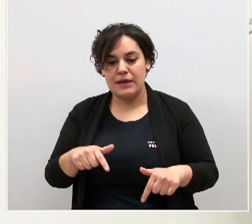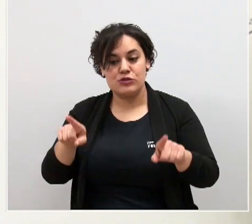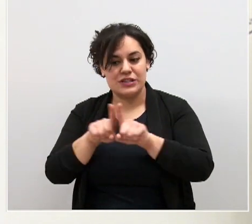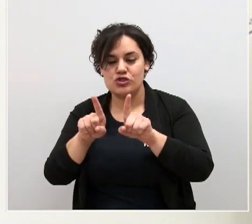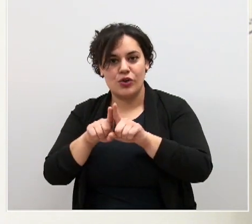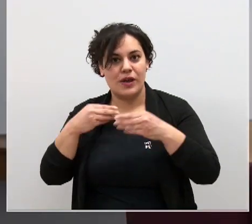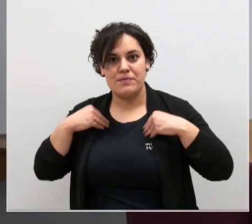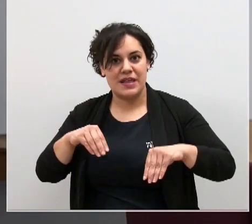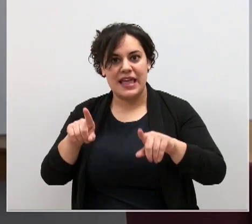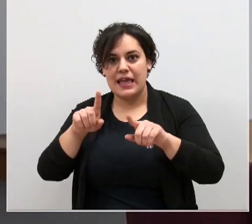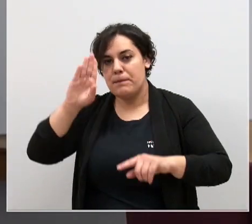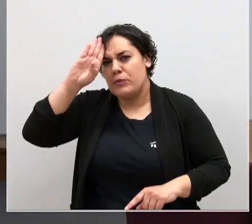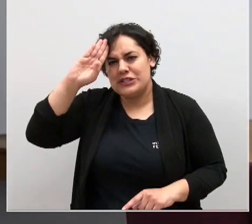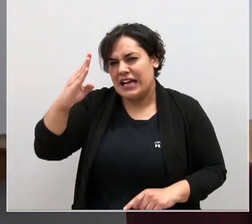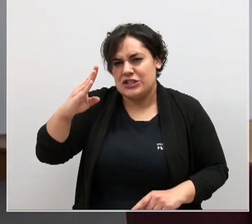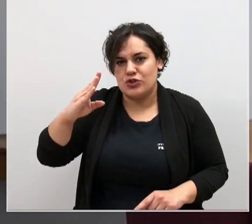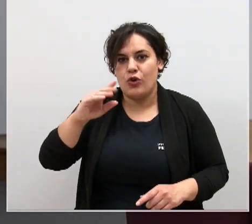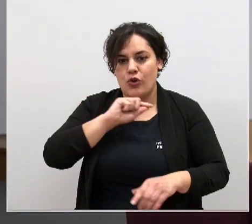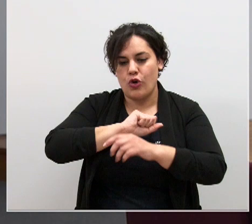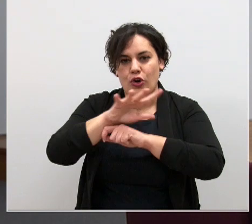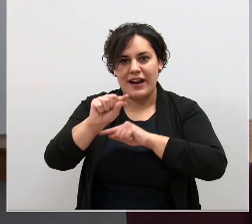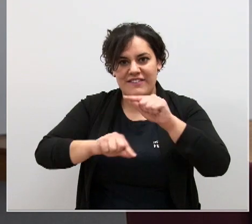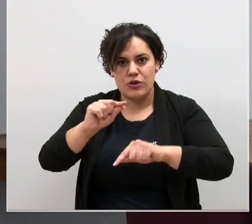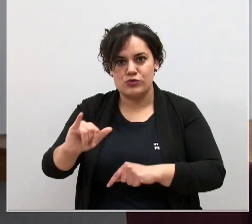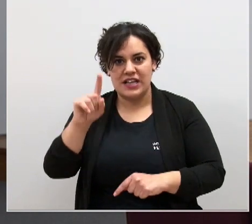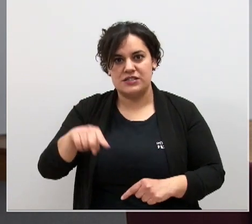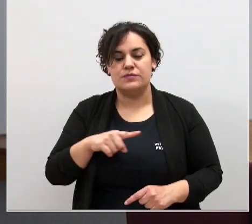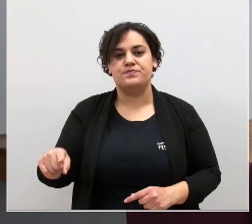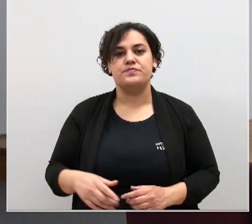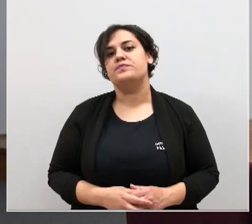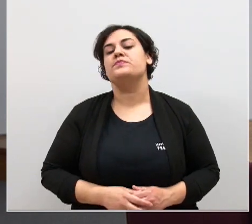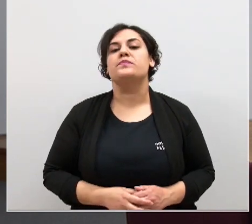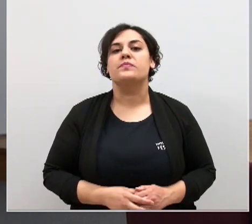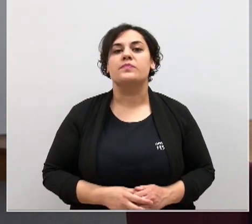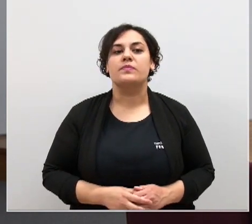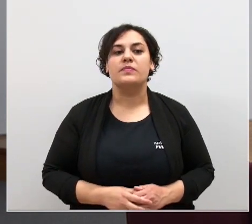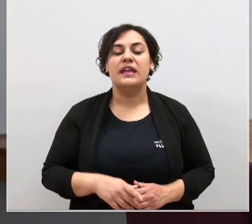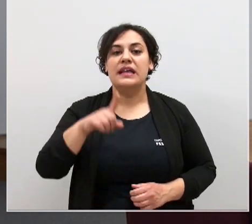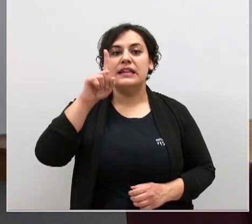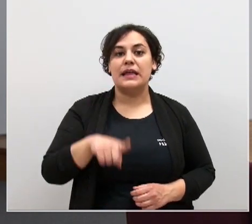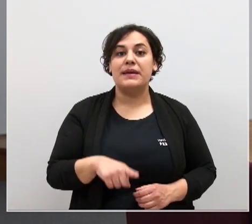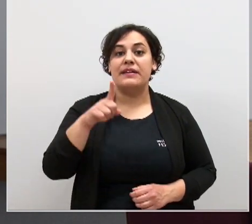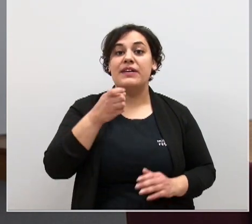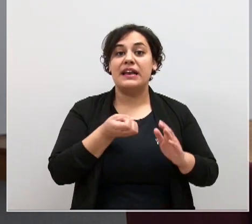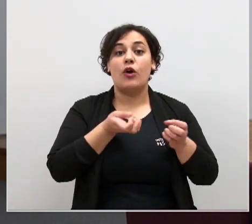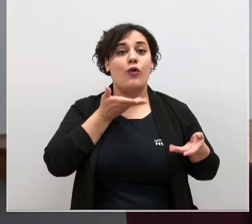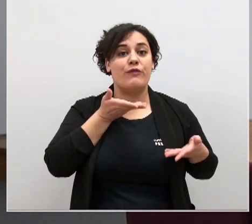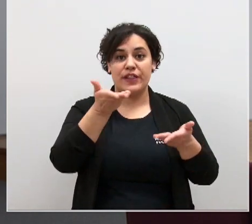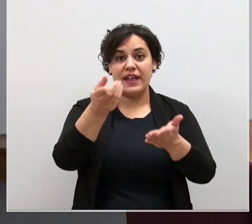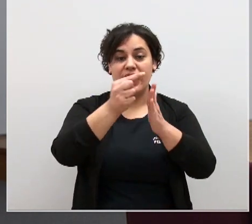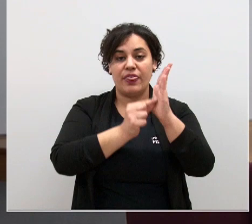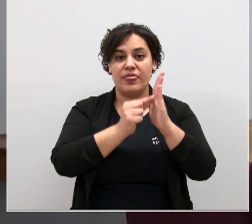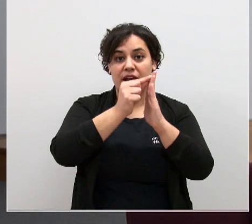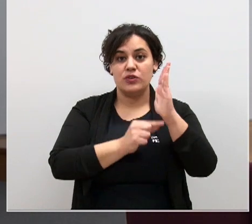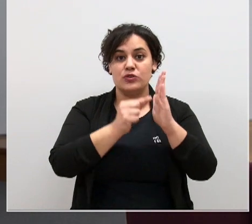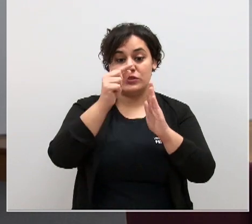coronavirus. También preguntan, ¿van a ofrecer los datos diferenciados de positivos de test inmunológicos y